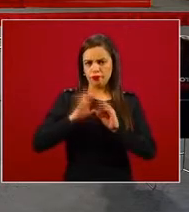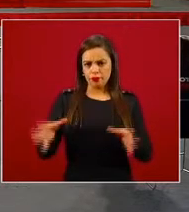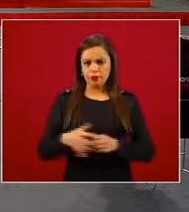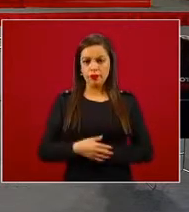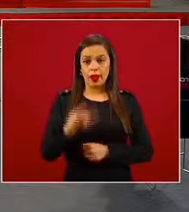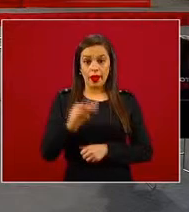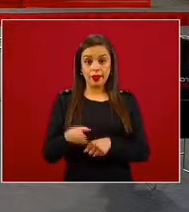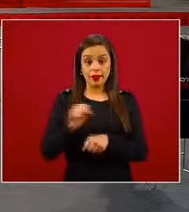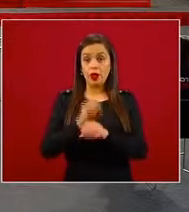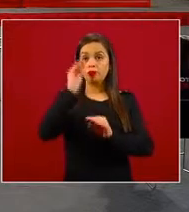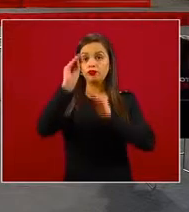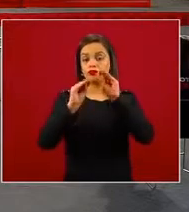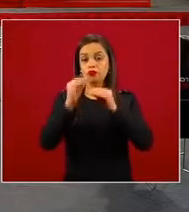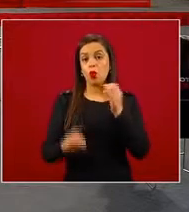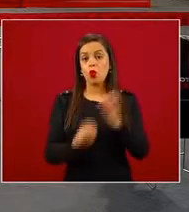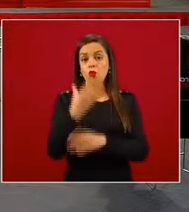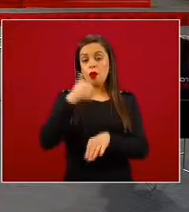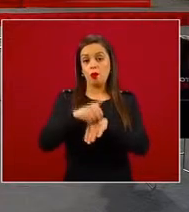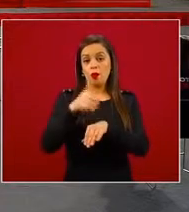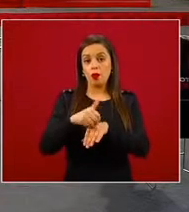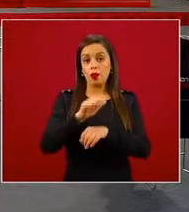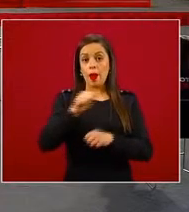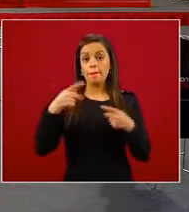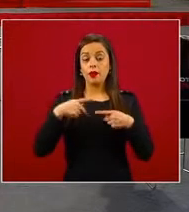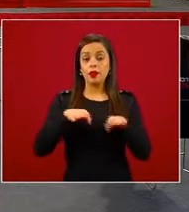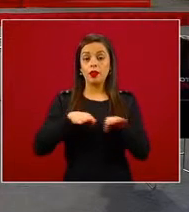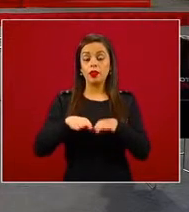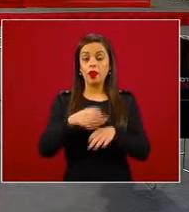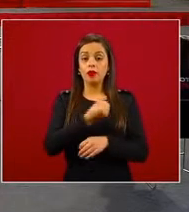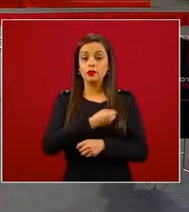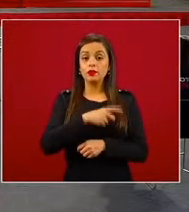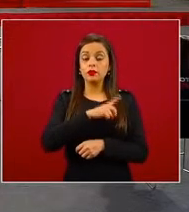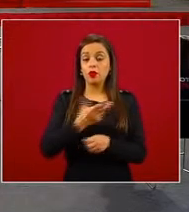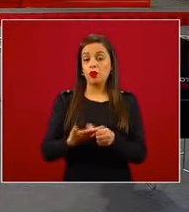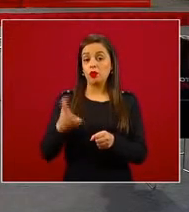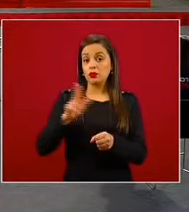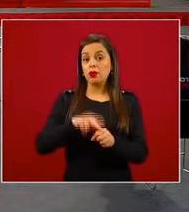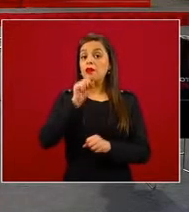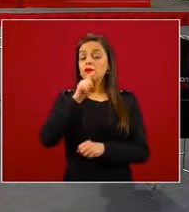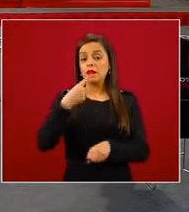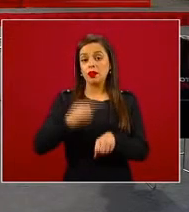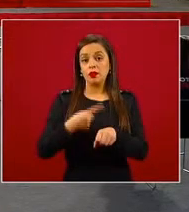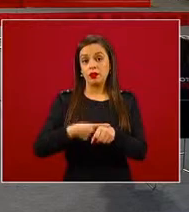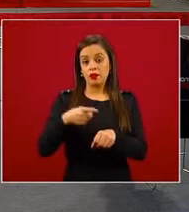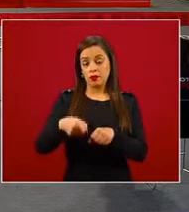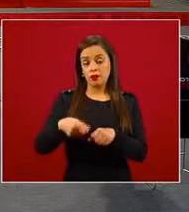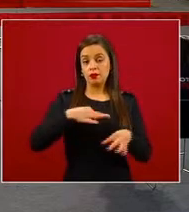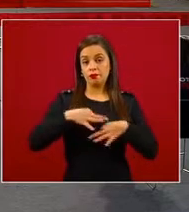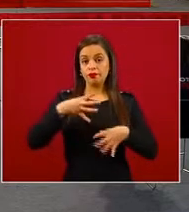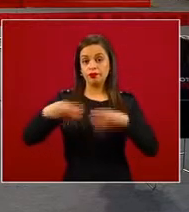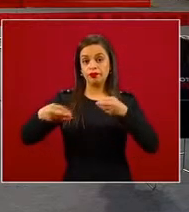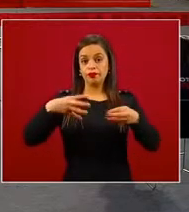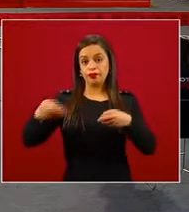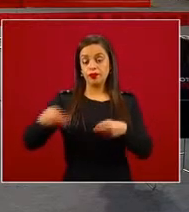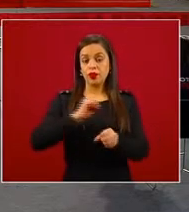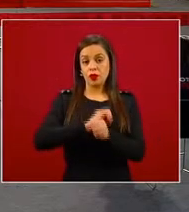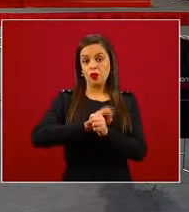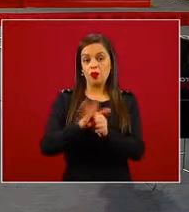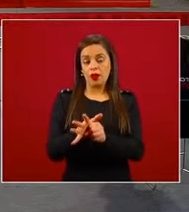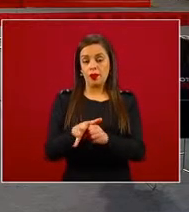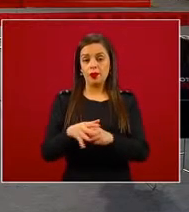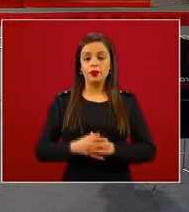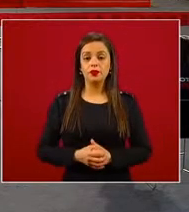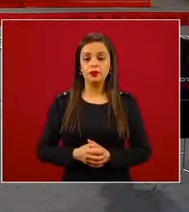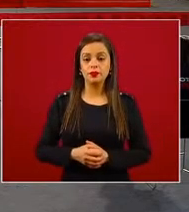esta semana del We personal de updated salud our que numbers también ha for sido this week afectado for the por esta epidemia medical de COVID. personnel who have Recordando que also